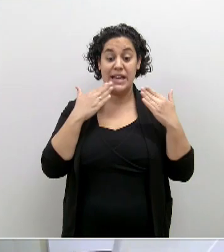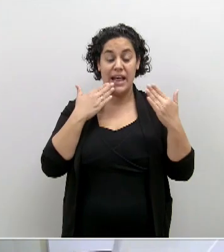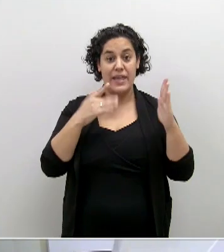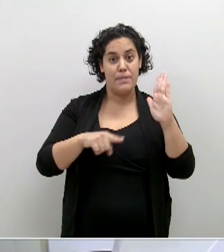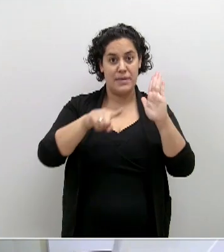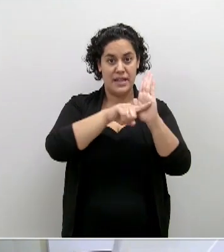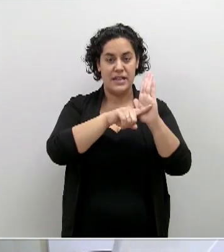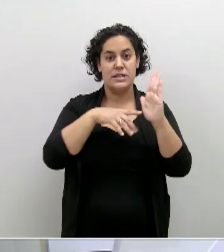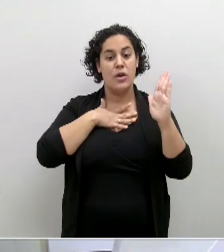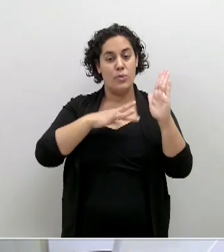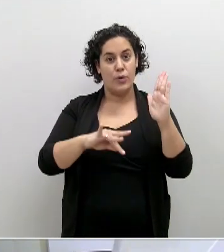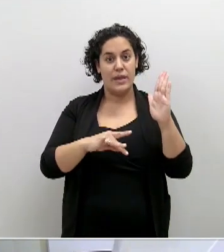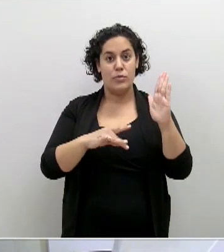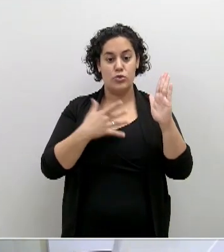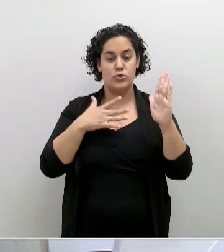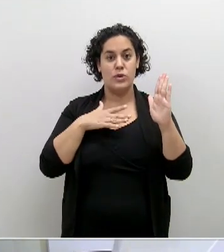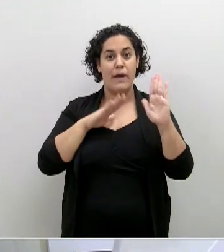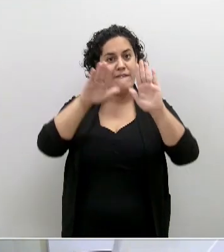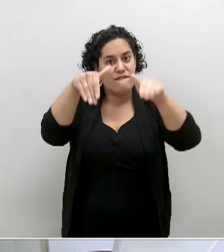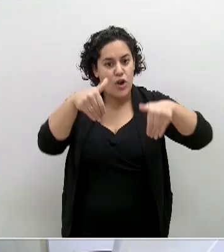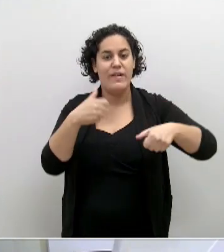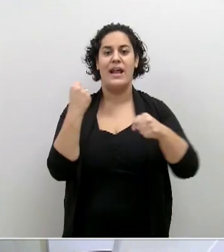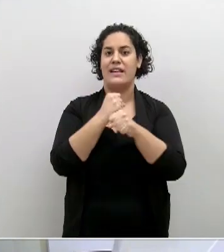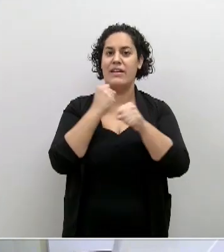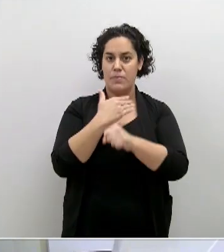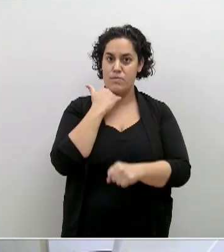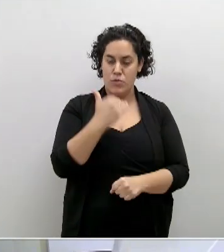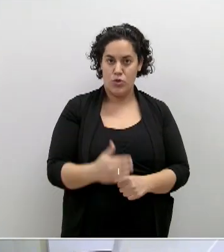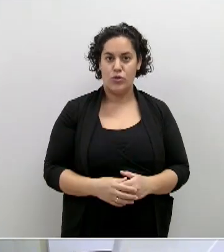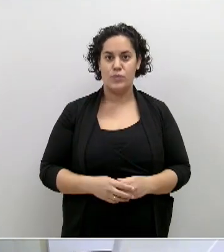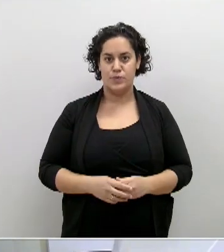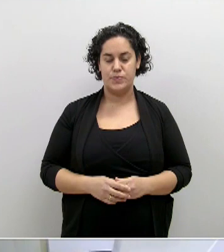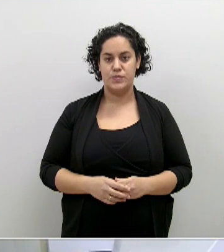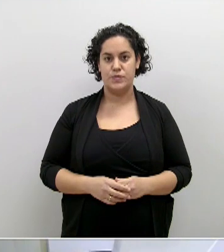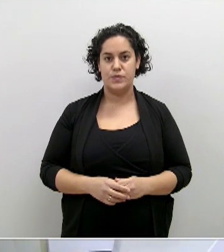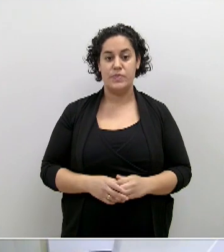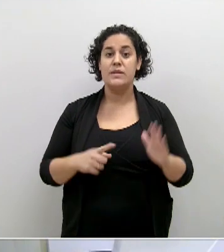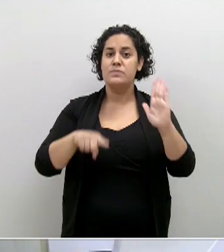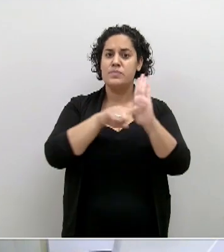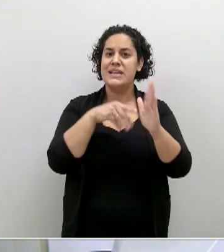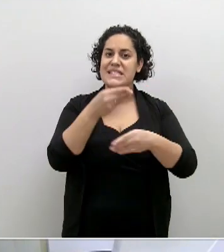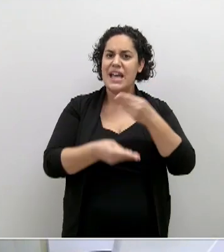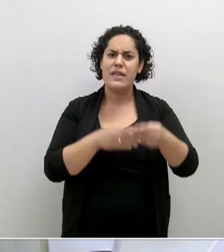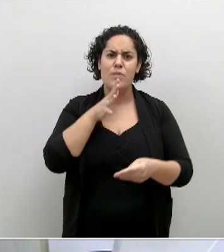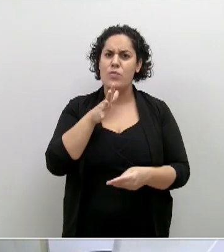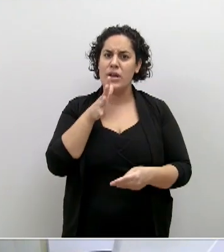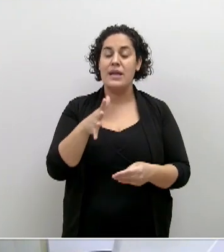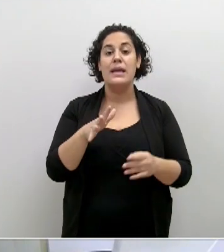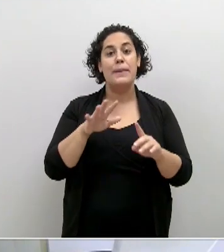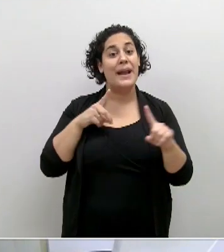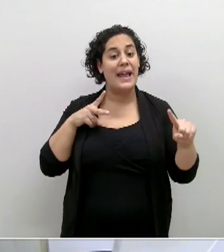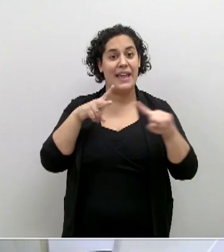permita retomar la actividad lo antes posible. Se toma la medida especialmente para que el sistema sanitario no